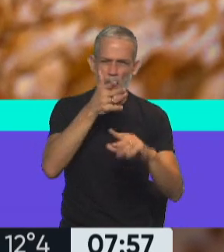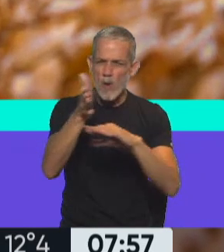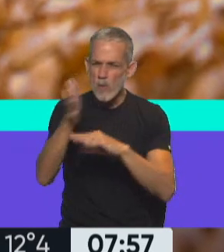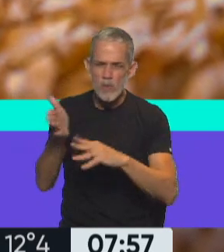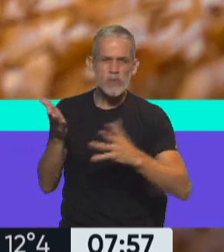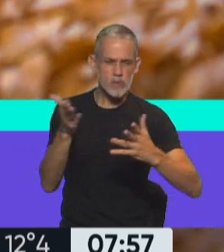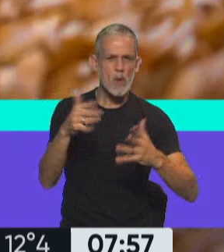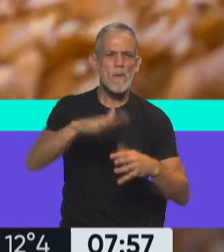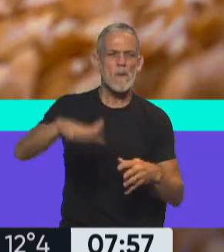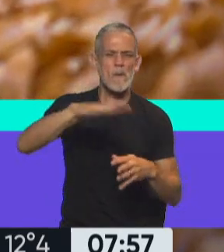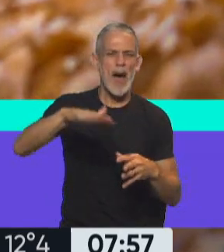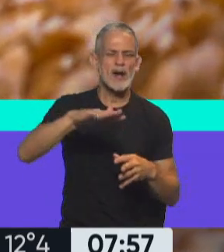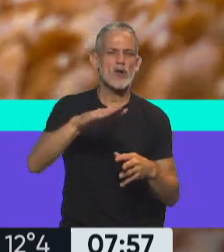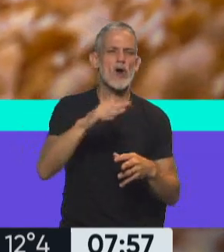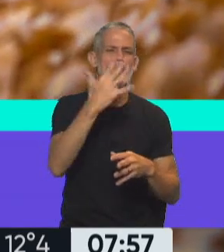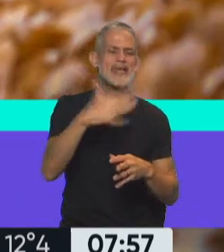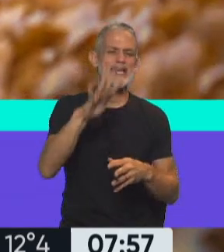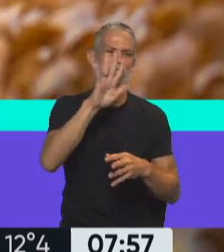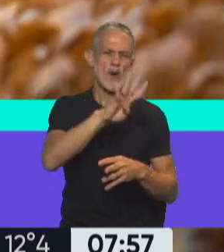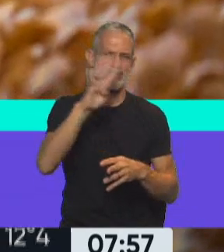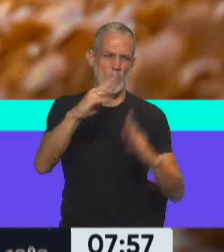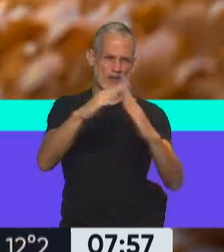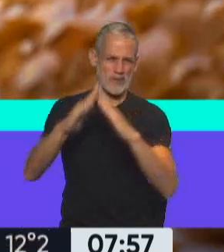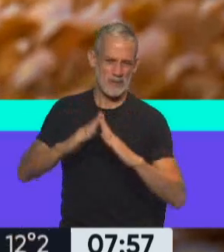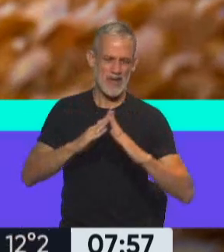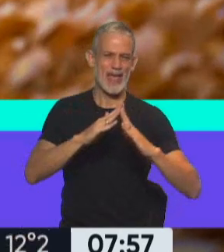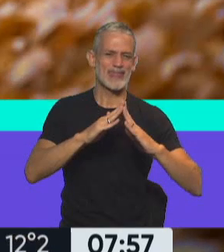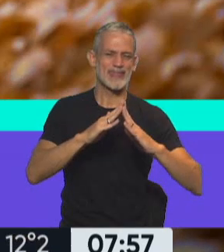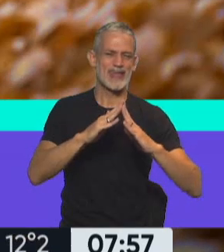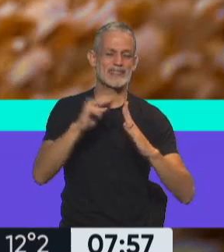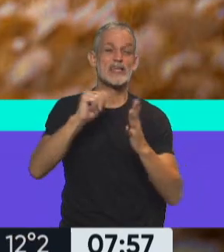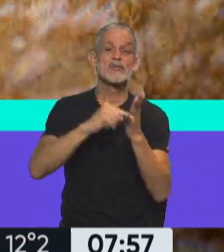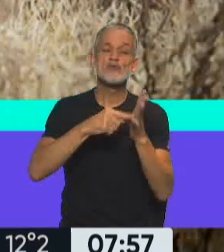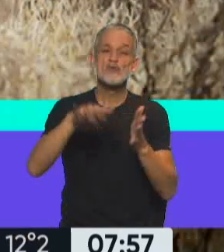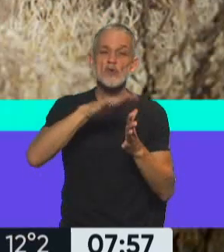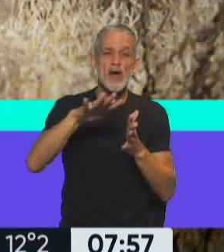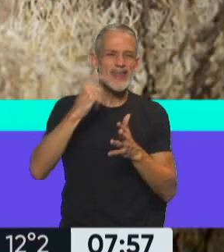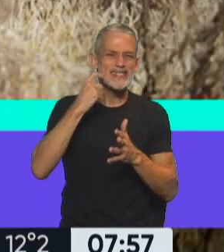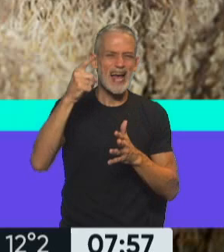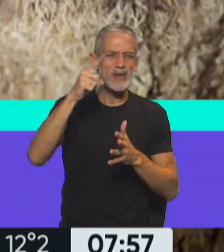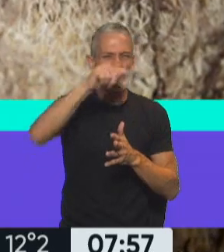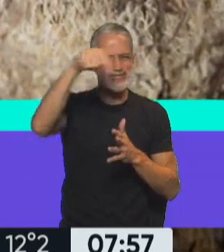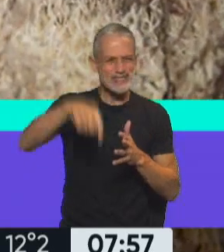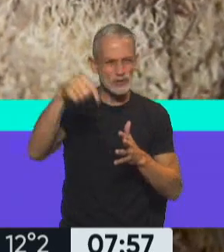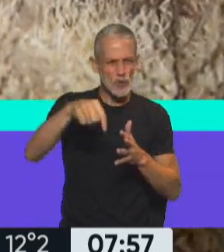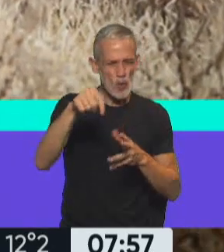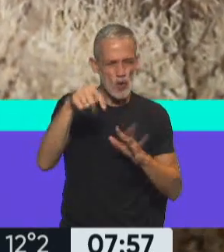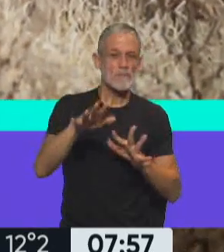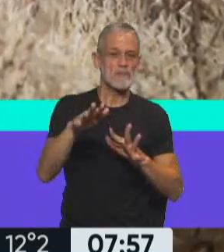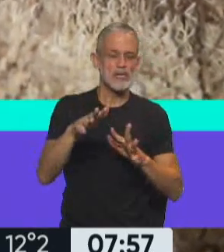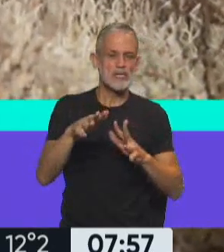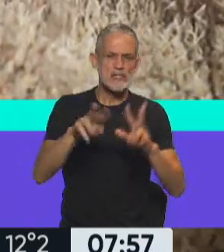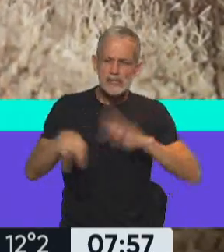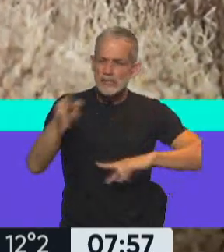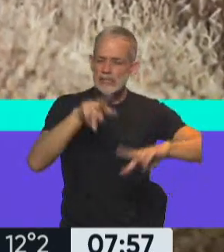allanamientos en el barrio 544 Casas al sur de la ciudad de San Luis hasta el momento no han